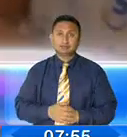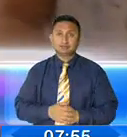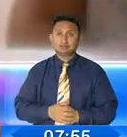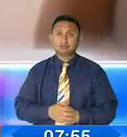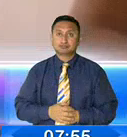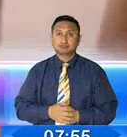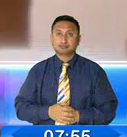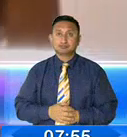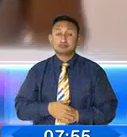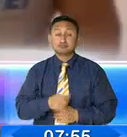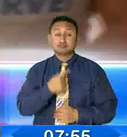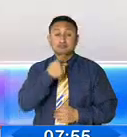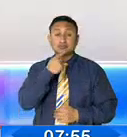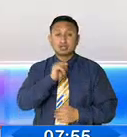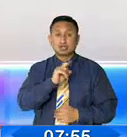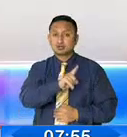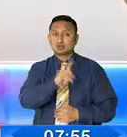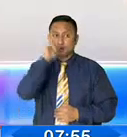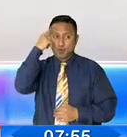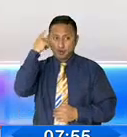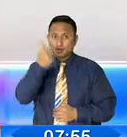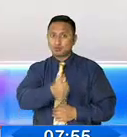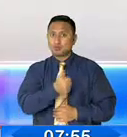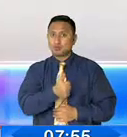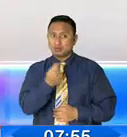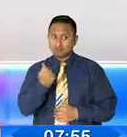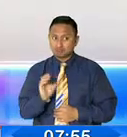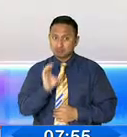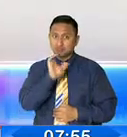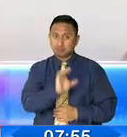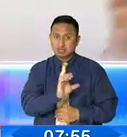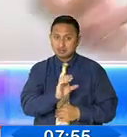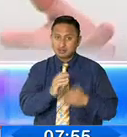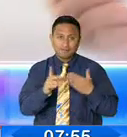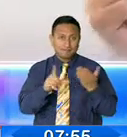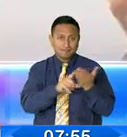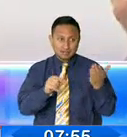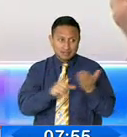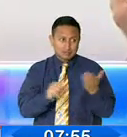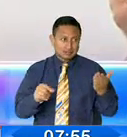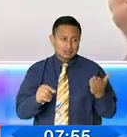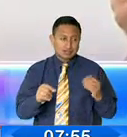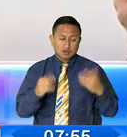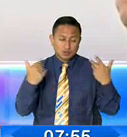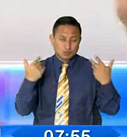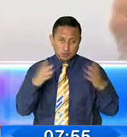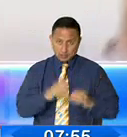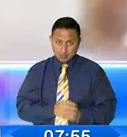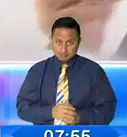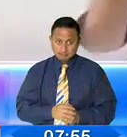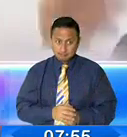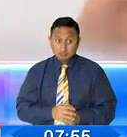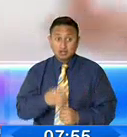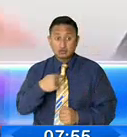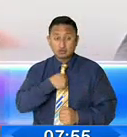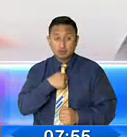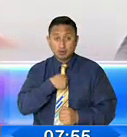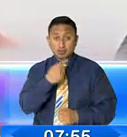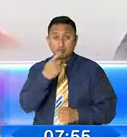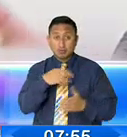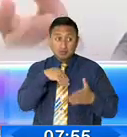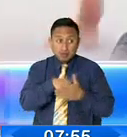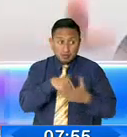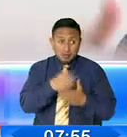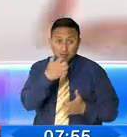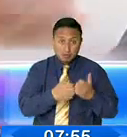dicen, no, ese gobierno es bueno para la inversión, ya sea financiera, en la esfera real de la economía, no me va a poner traba, me